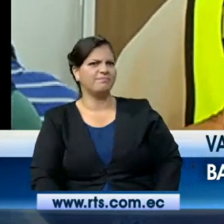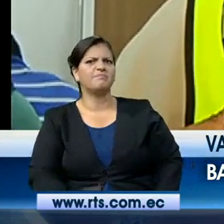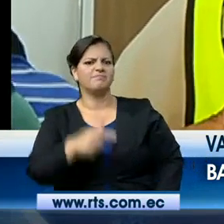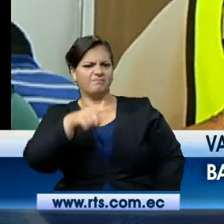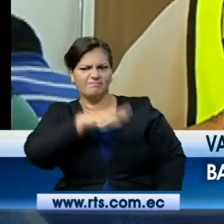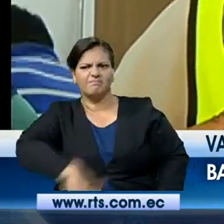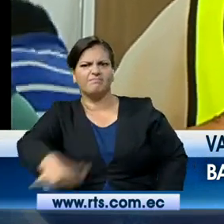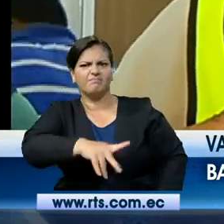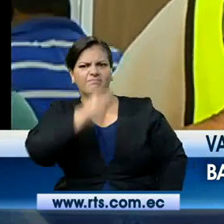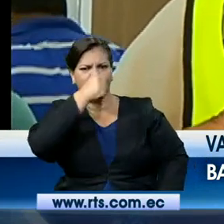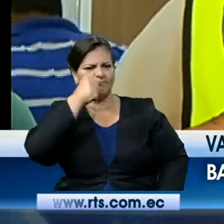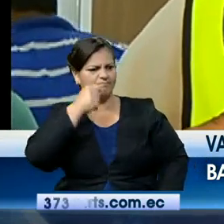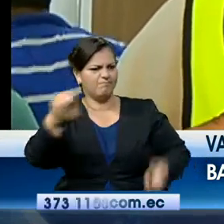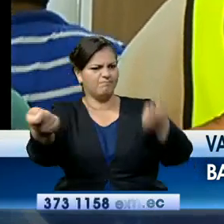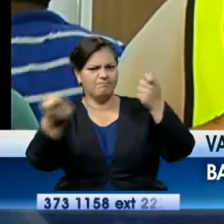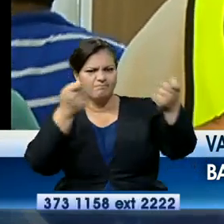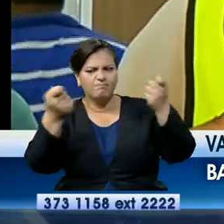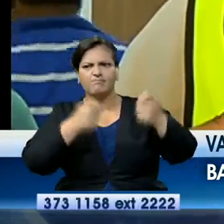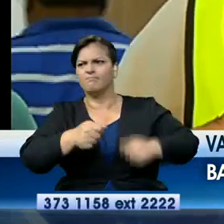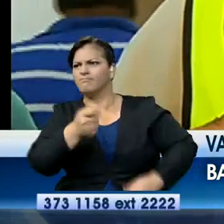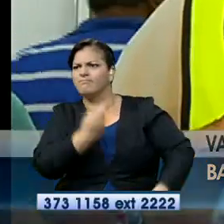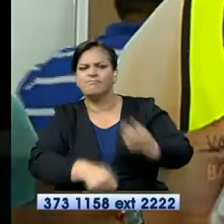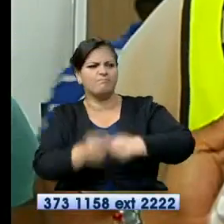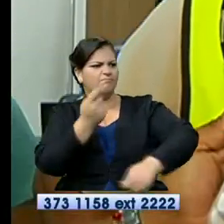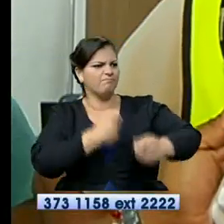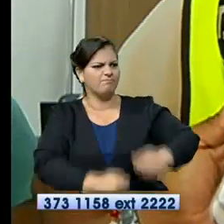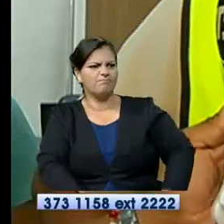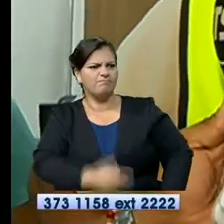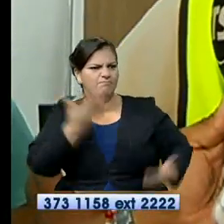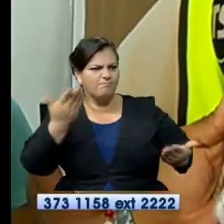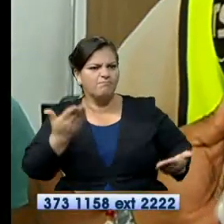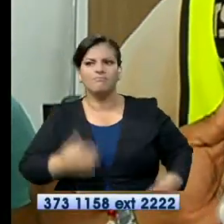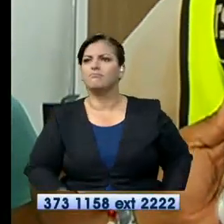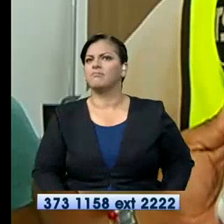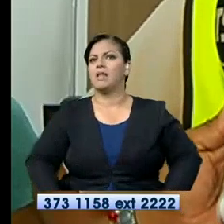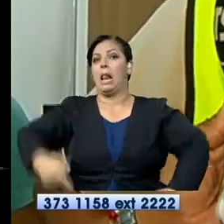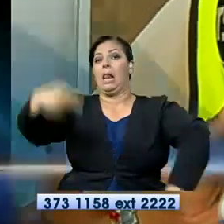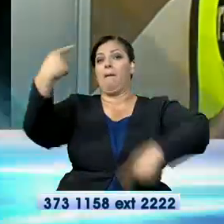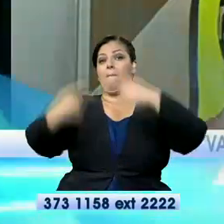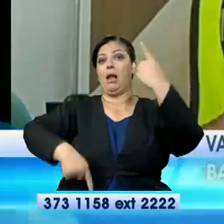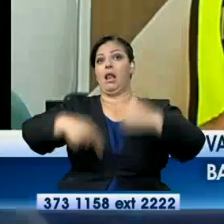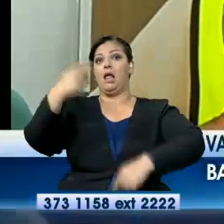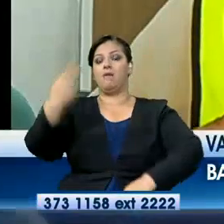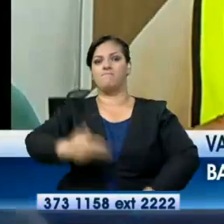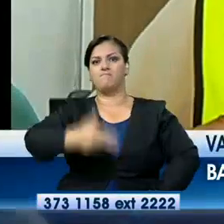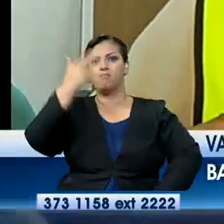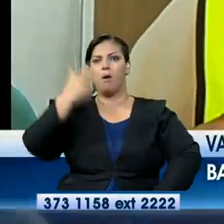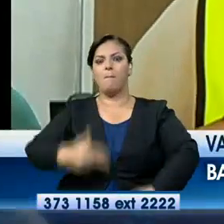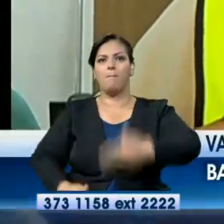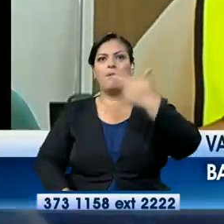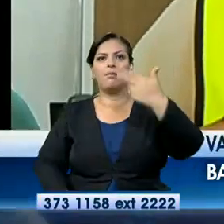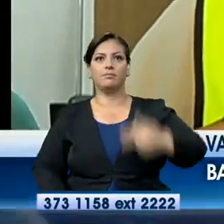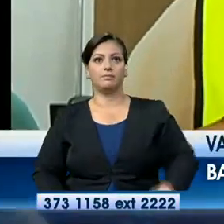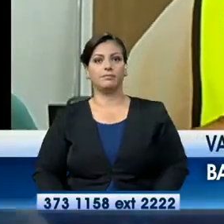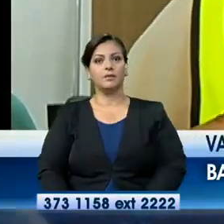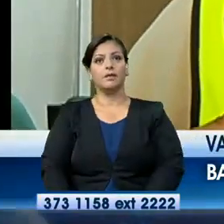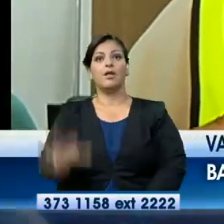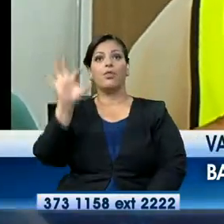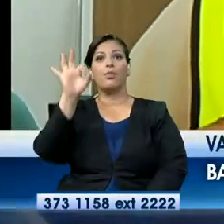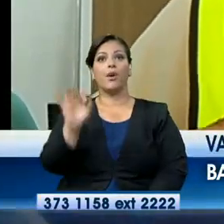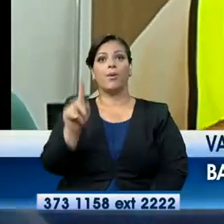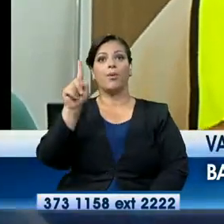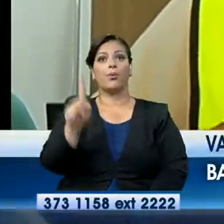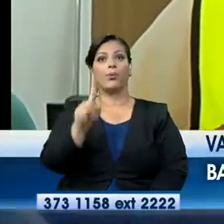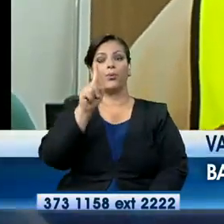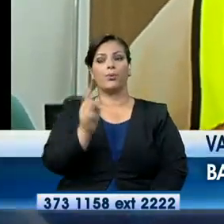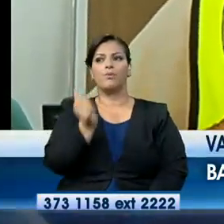Entonces, producto de eso, el 911 nos indicó que avancemos a verificar la novedad. Verificamos la novedad y pudimos localizar a los presuntos